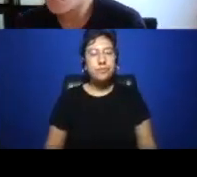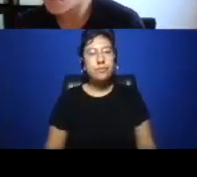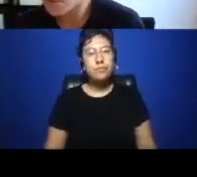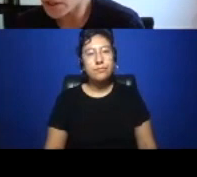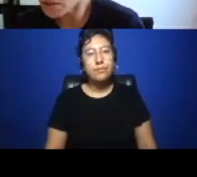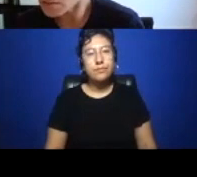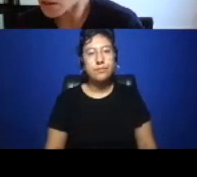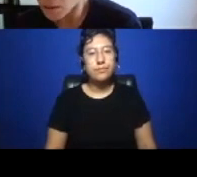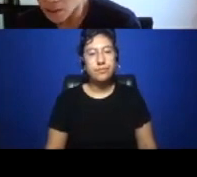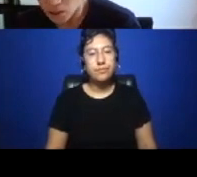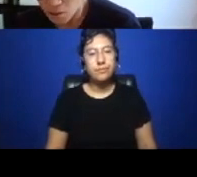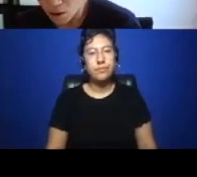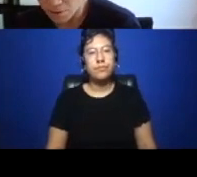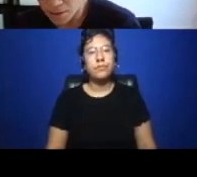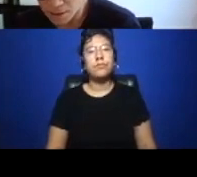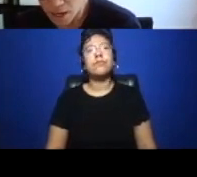adivinar o entrar.